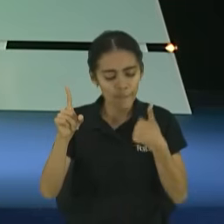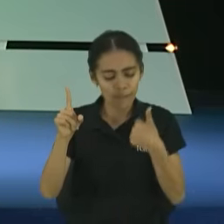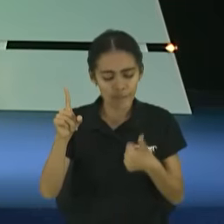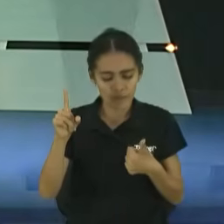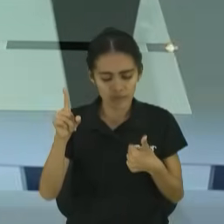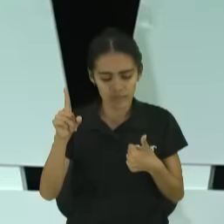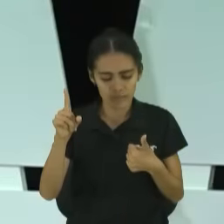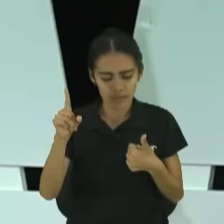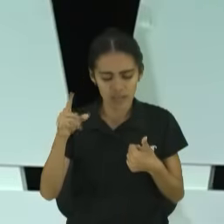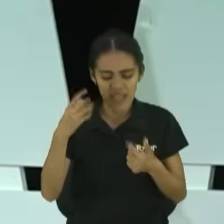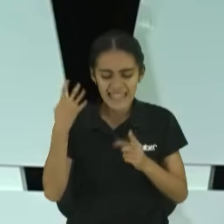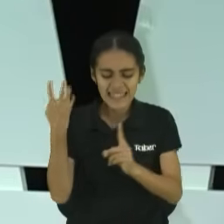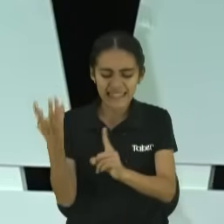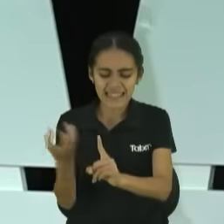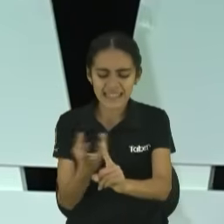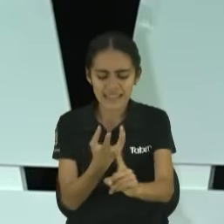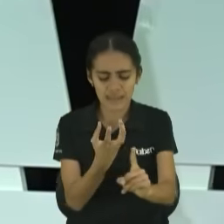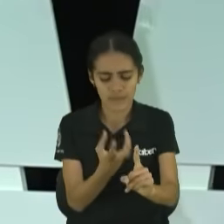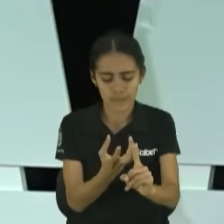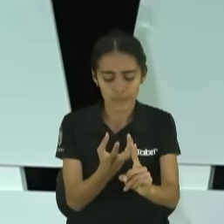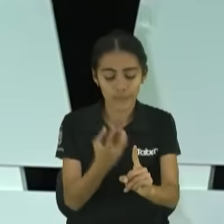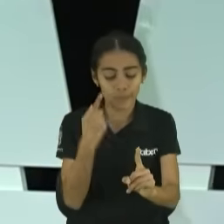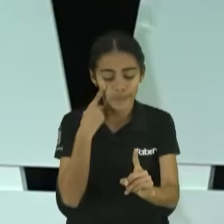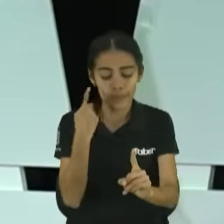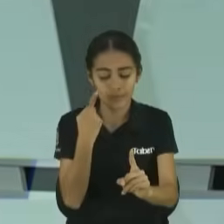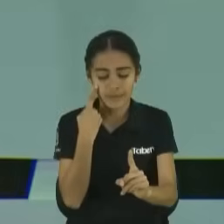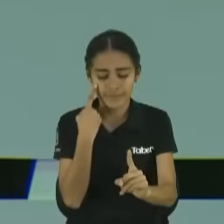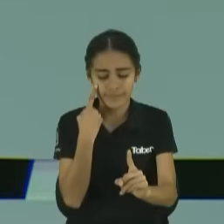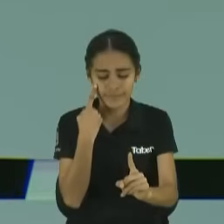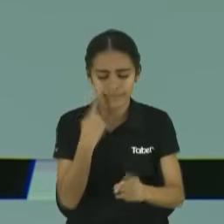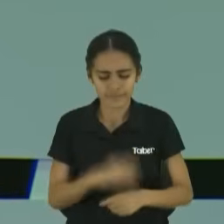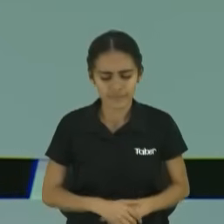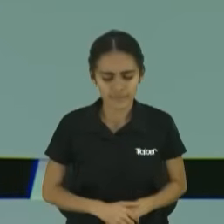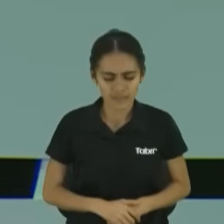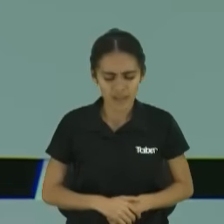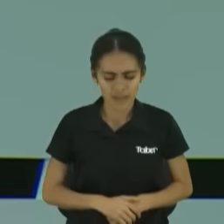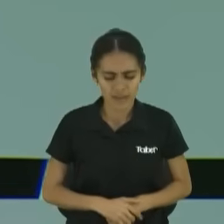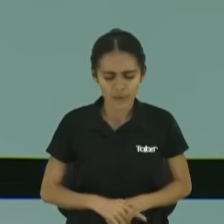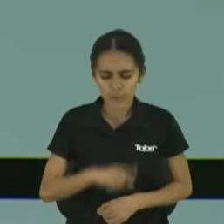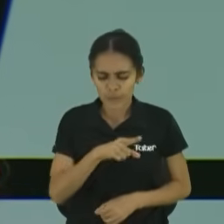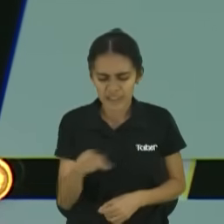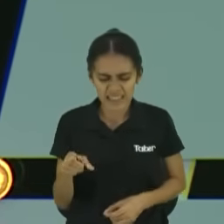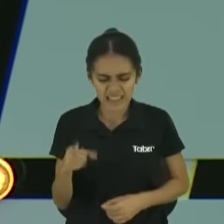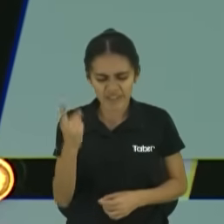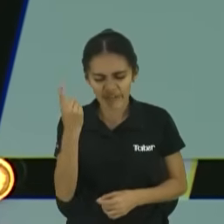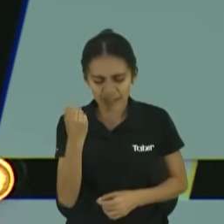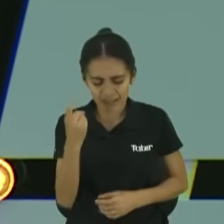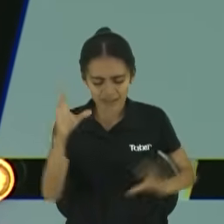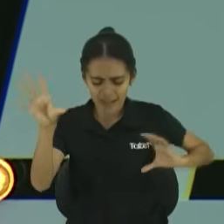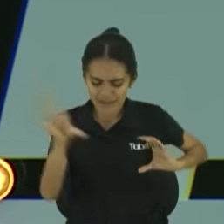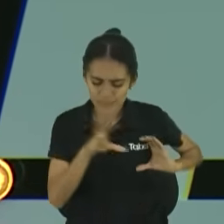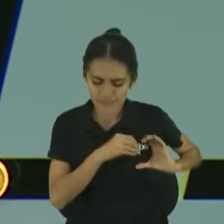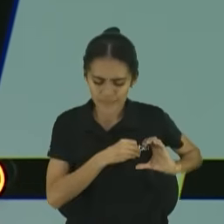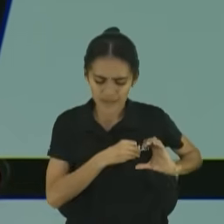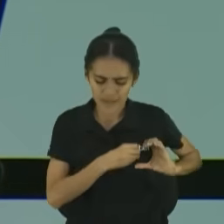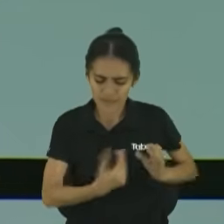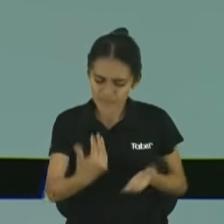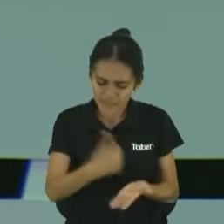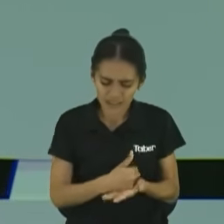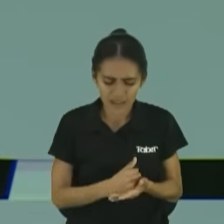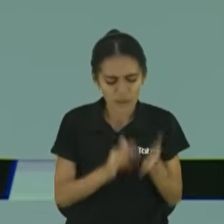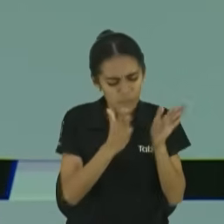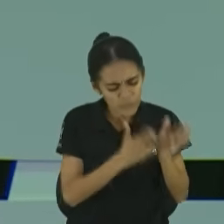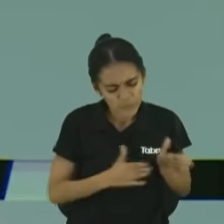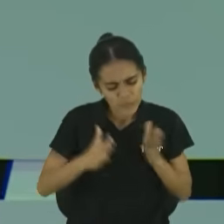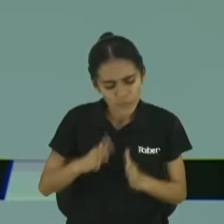busca discípulos. Mi amigo, usted que está acá sin Cristo, ¿por qué no da el primer paso? Poquito a poco. No se clave. Poquito a poco,